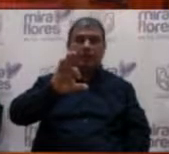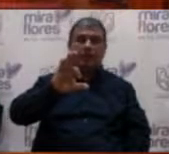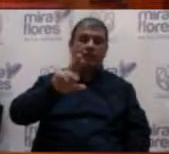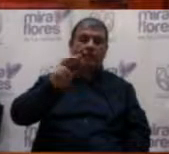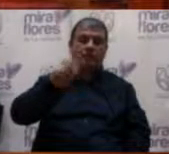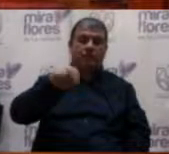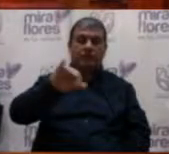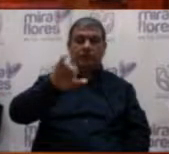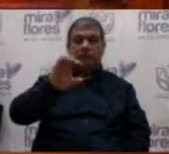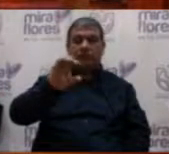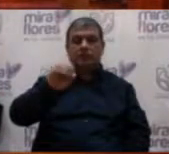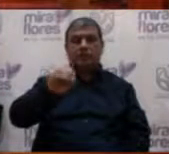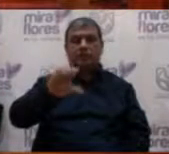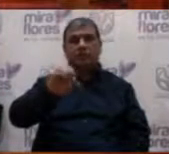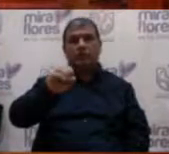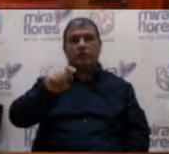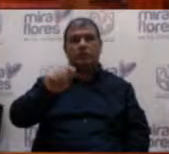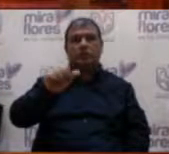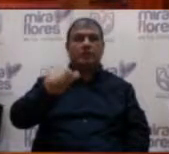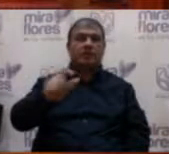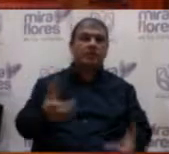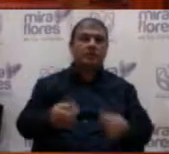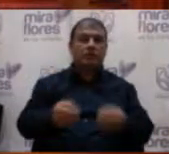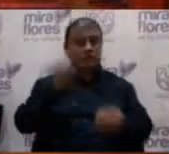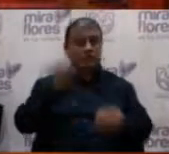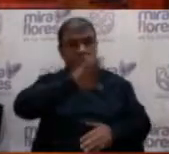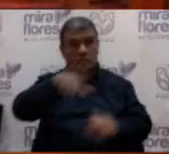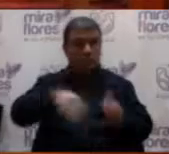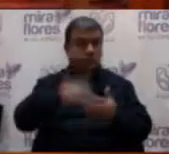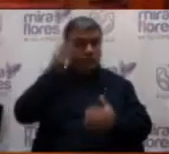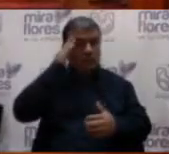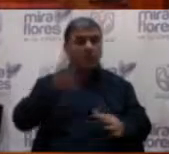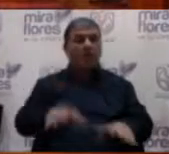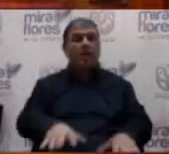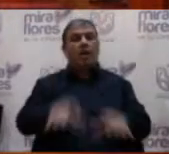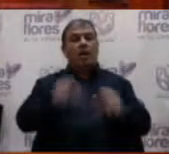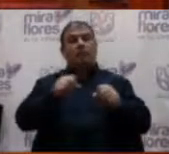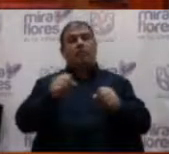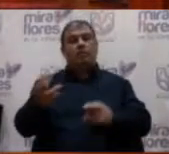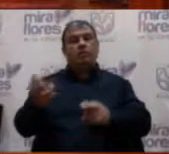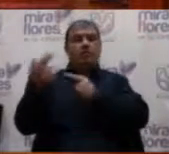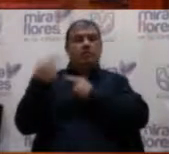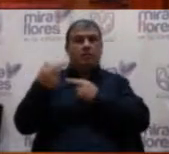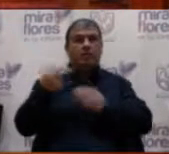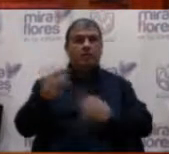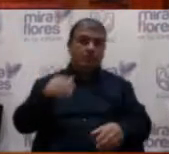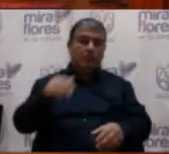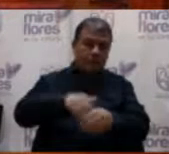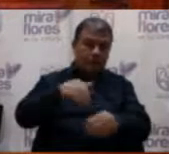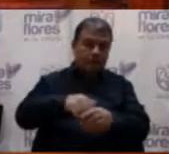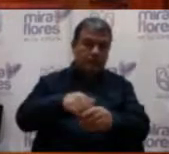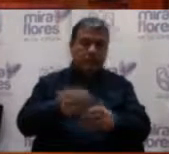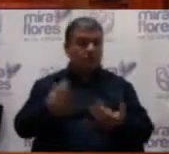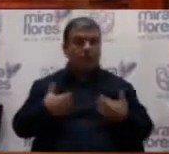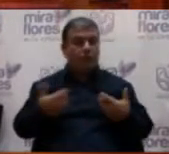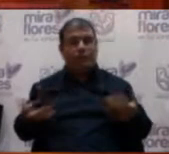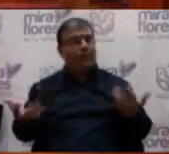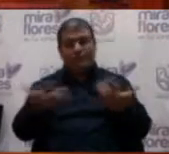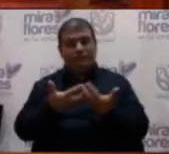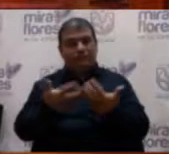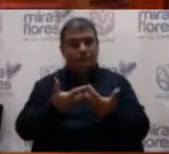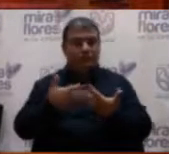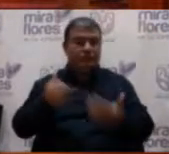Gino Francisco Costa Santolaya, que como todos sabemos asumió un cargo por elección popular, y entonces era incompatible este